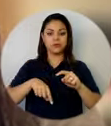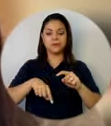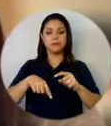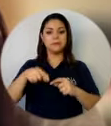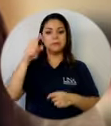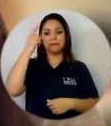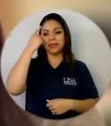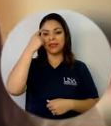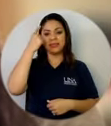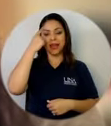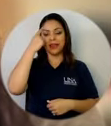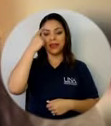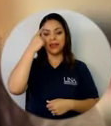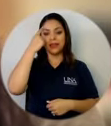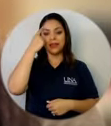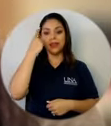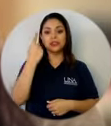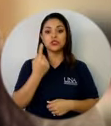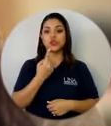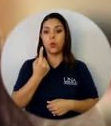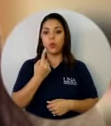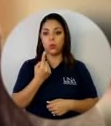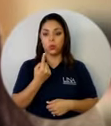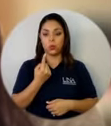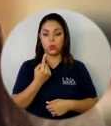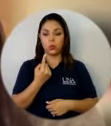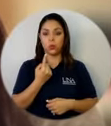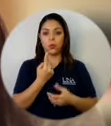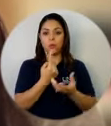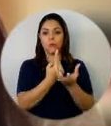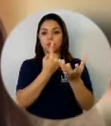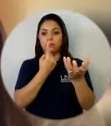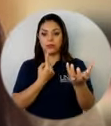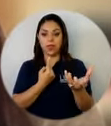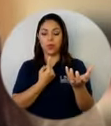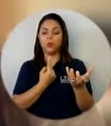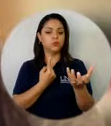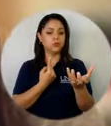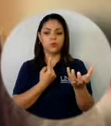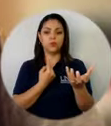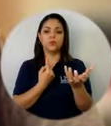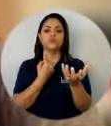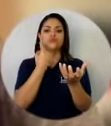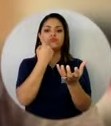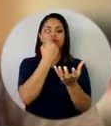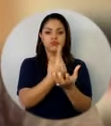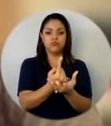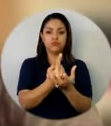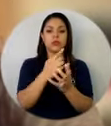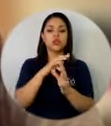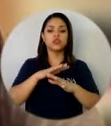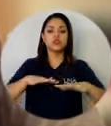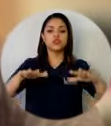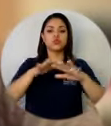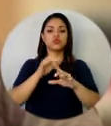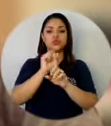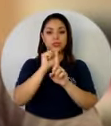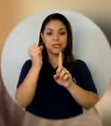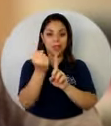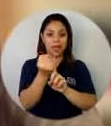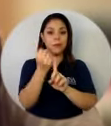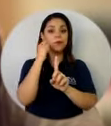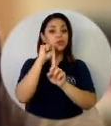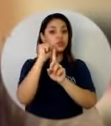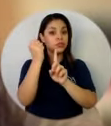manera aislada, en el sentido de que tenemos que considerar que nuestra sociedad, ¿verdad?